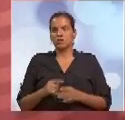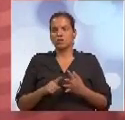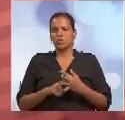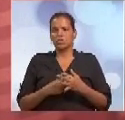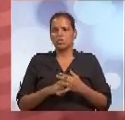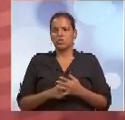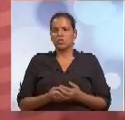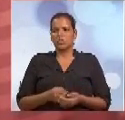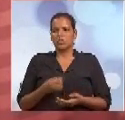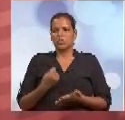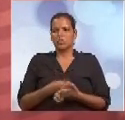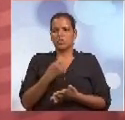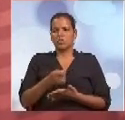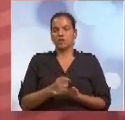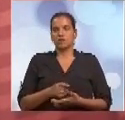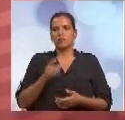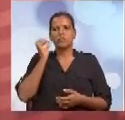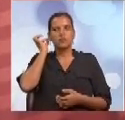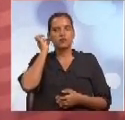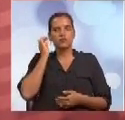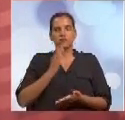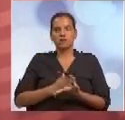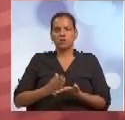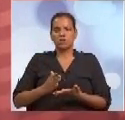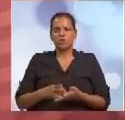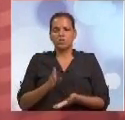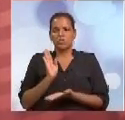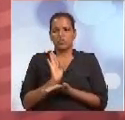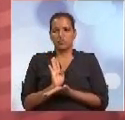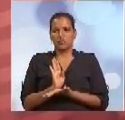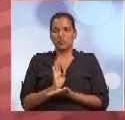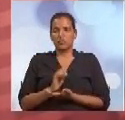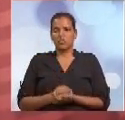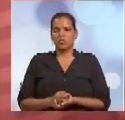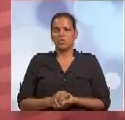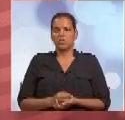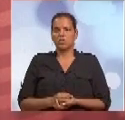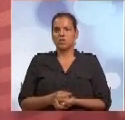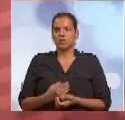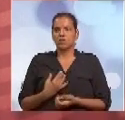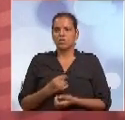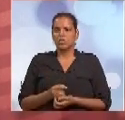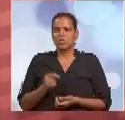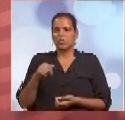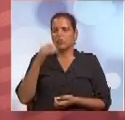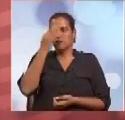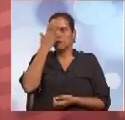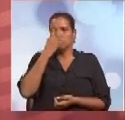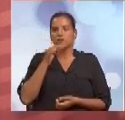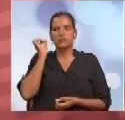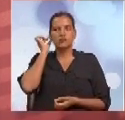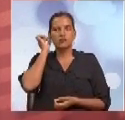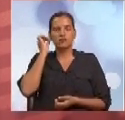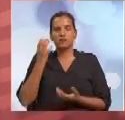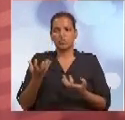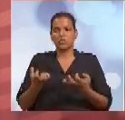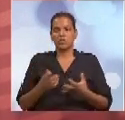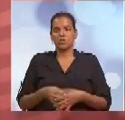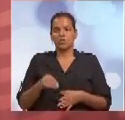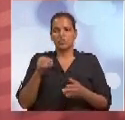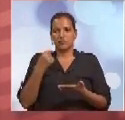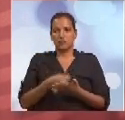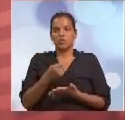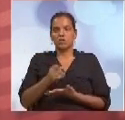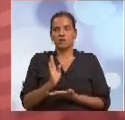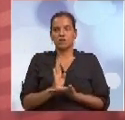Inició la afiliación de las amas de casa al Instituto Ecuatoriano de Seguridad Social IES en Esmeraldas. Mujeres interesadas en